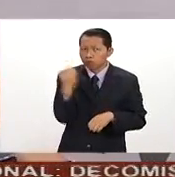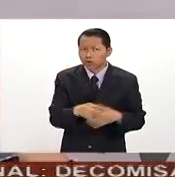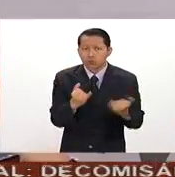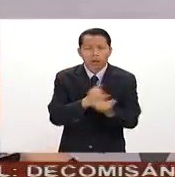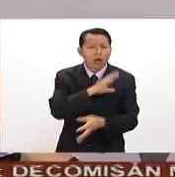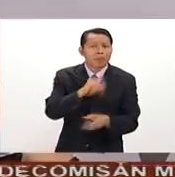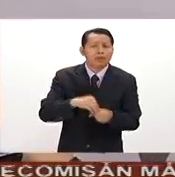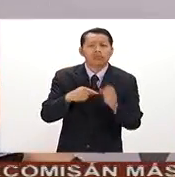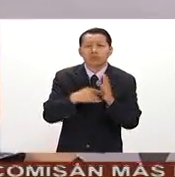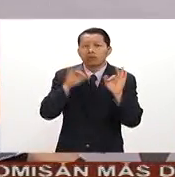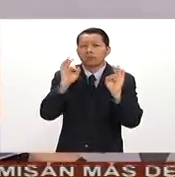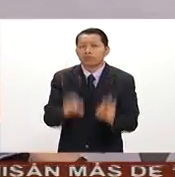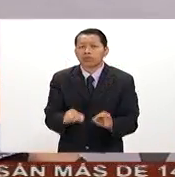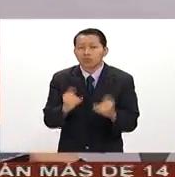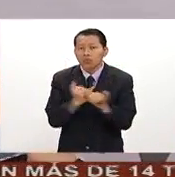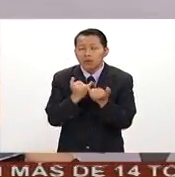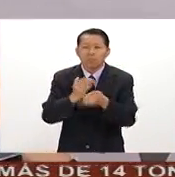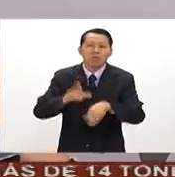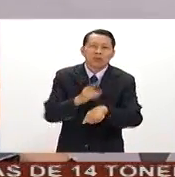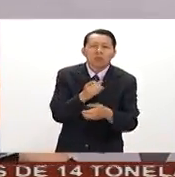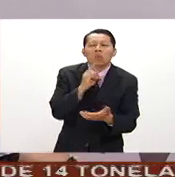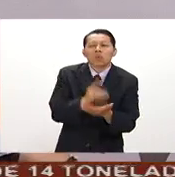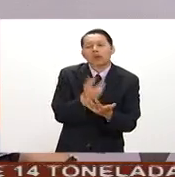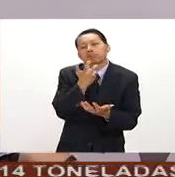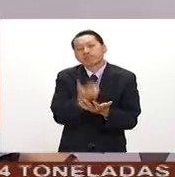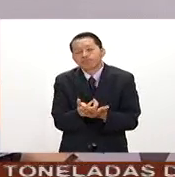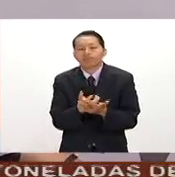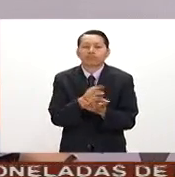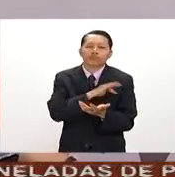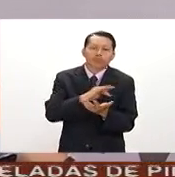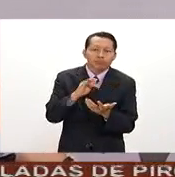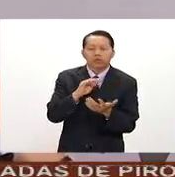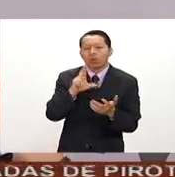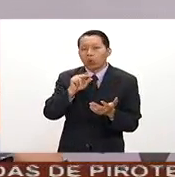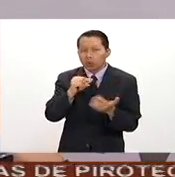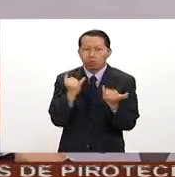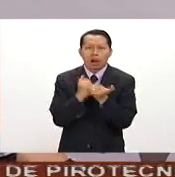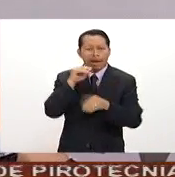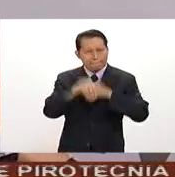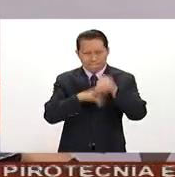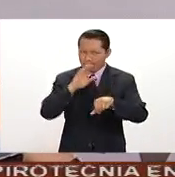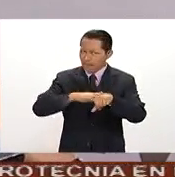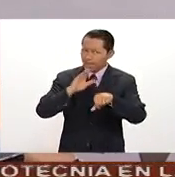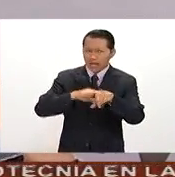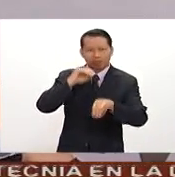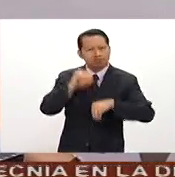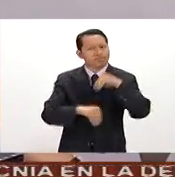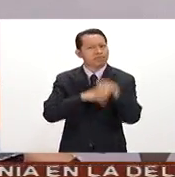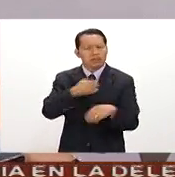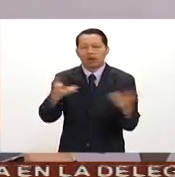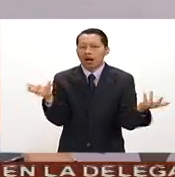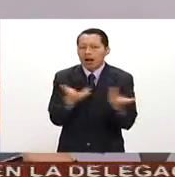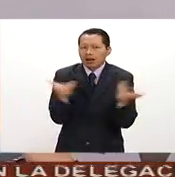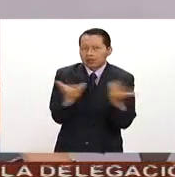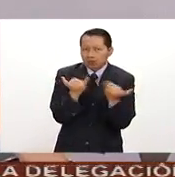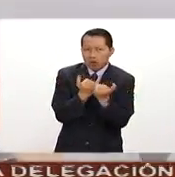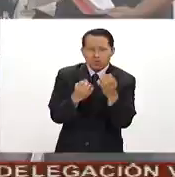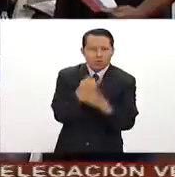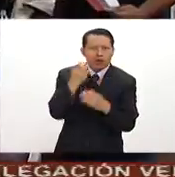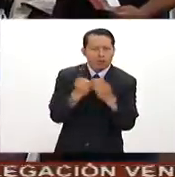alrededor, saliendo un poco de nuestra zona de confort para poder aumentar nuestros diseños y pues crear cosas más